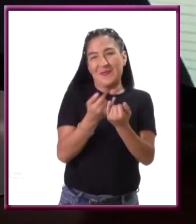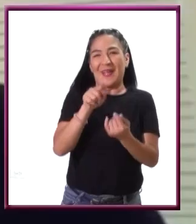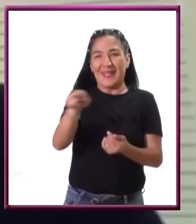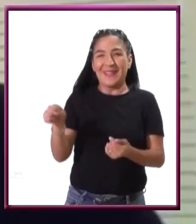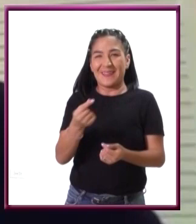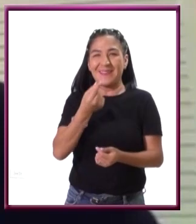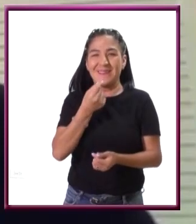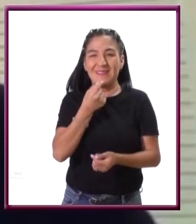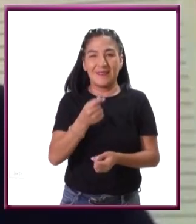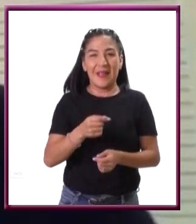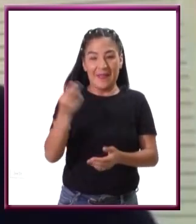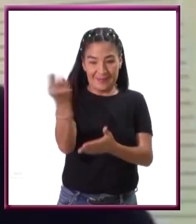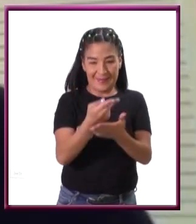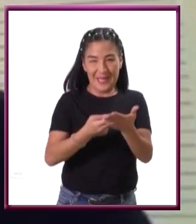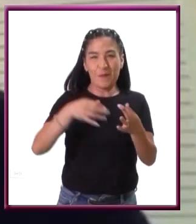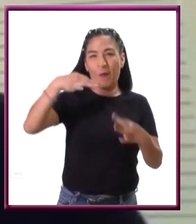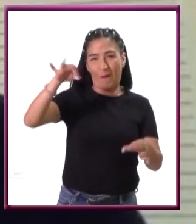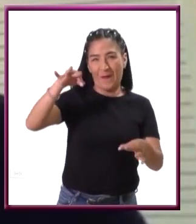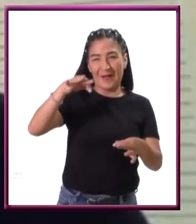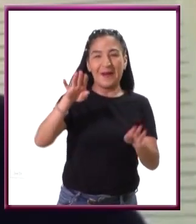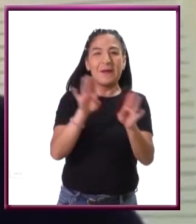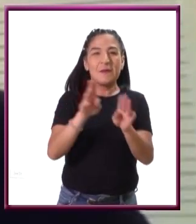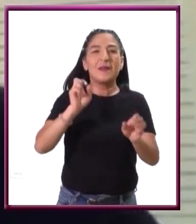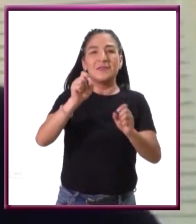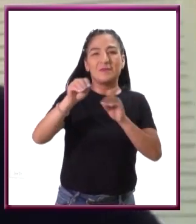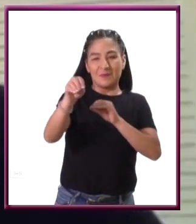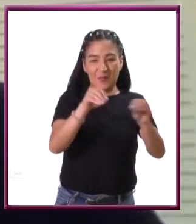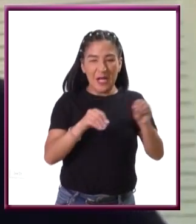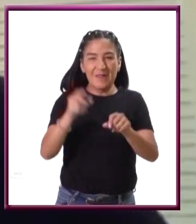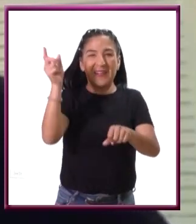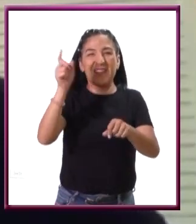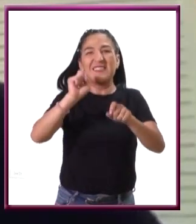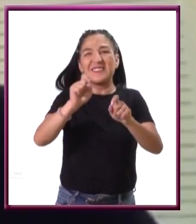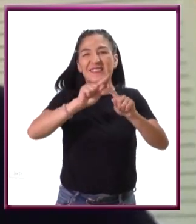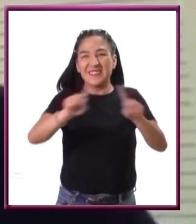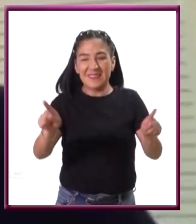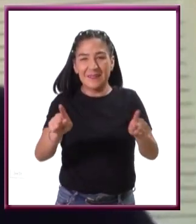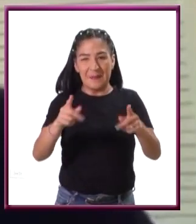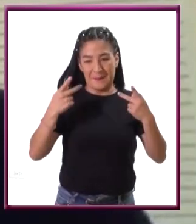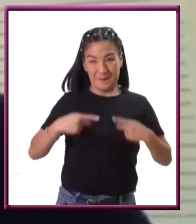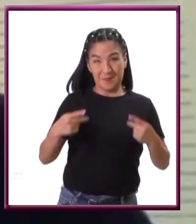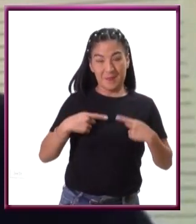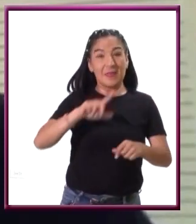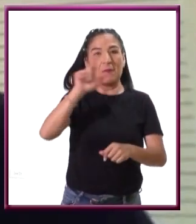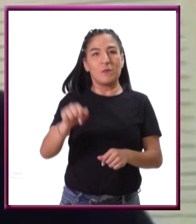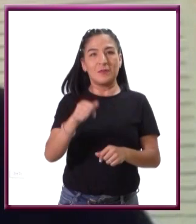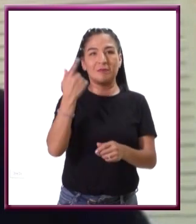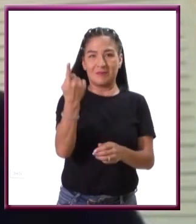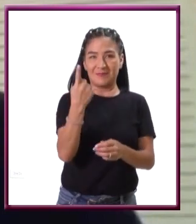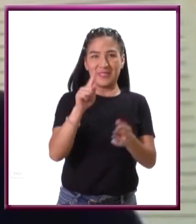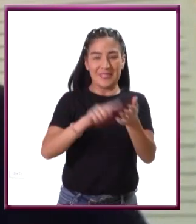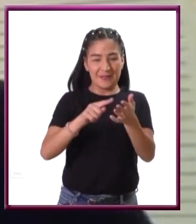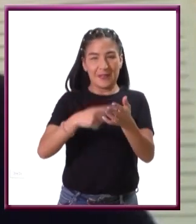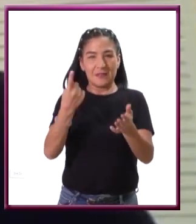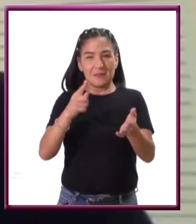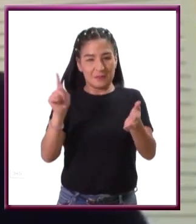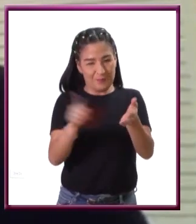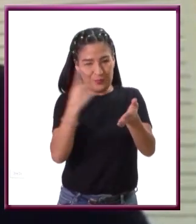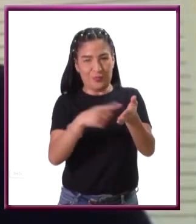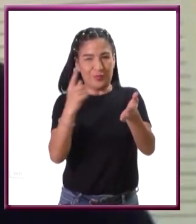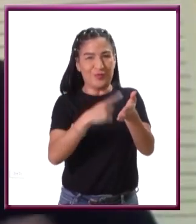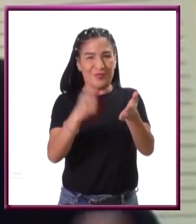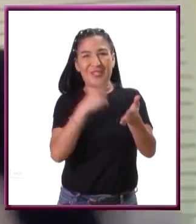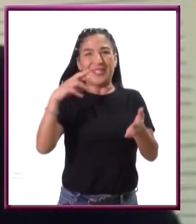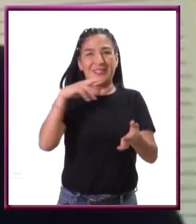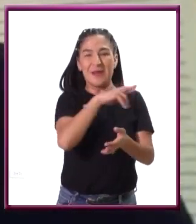niños, ¿no? Dibujan en hojas un movimiento diferente de una persona, por ejemplo, y luego con el dedo haces que pasen las hojas rápido.